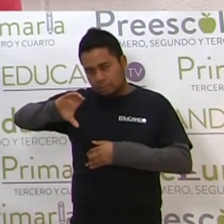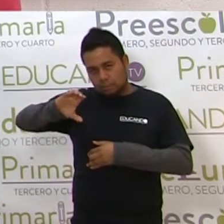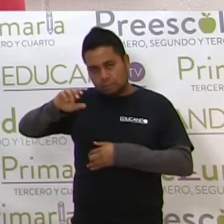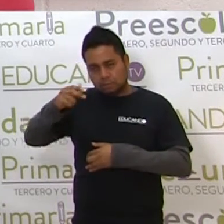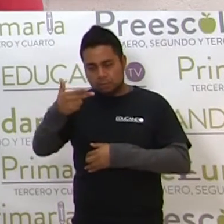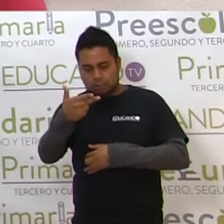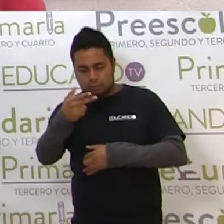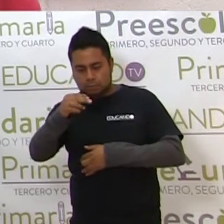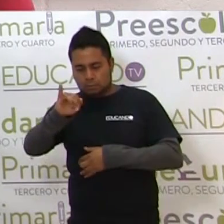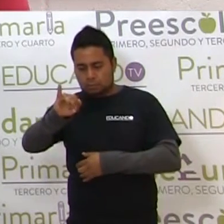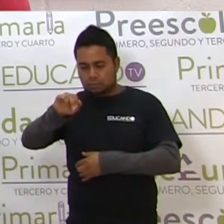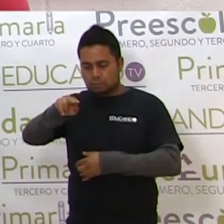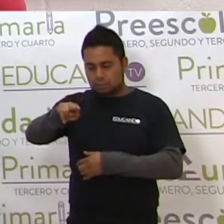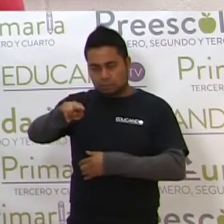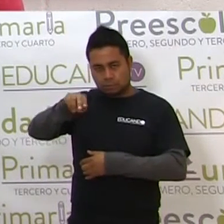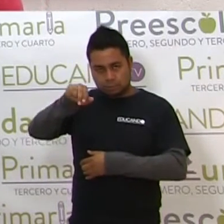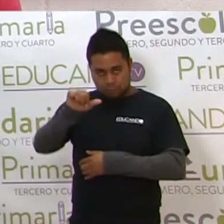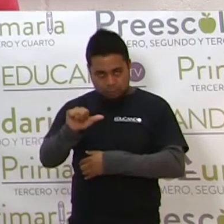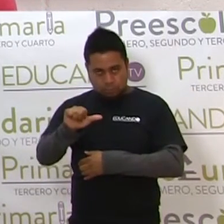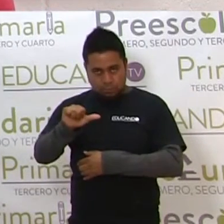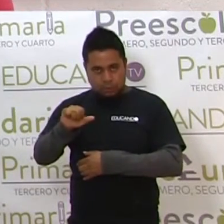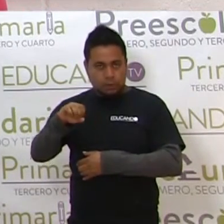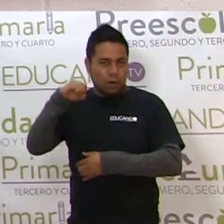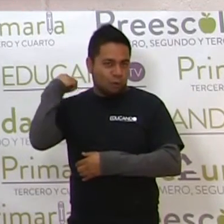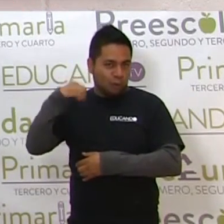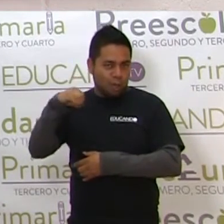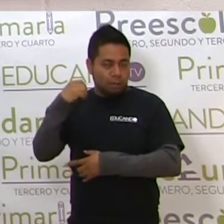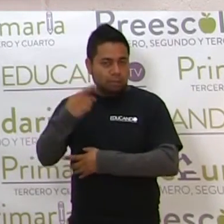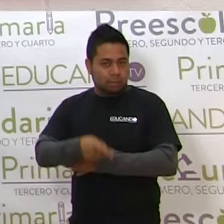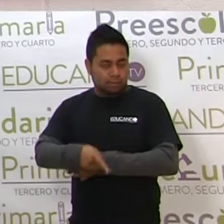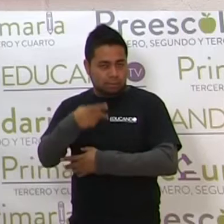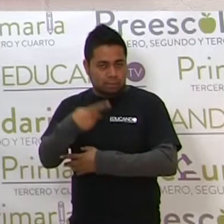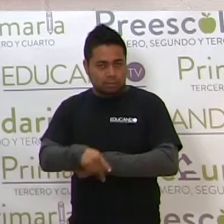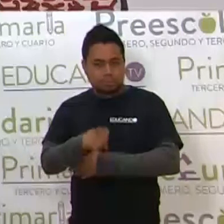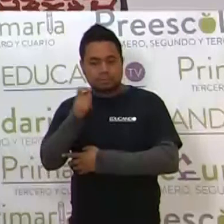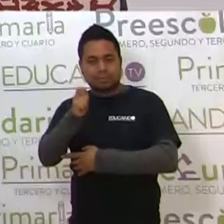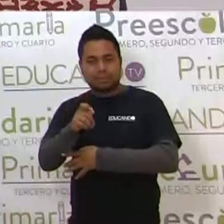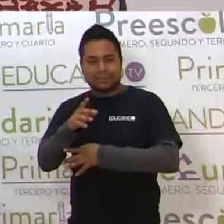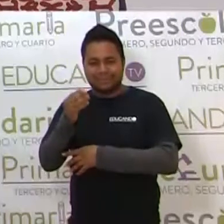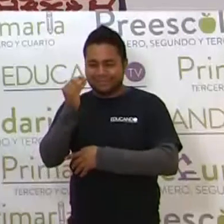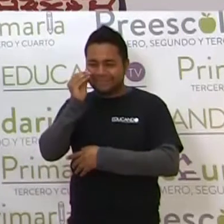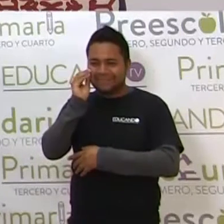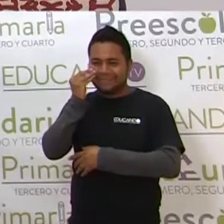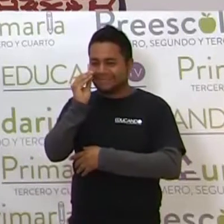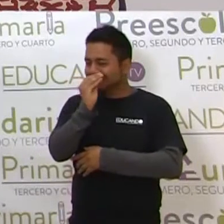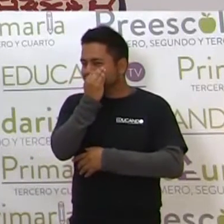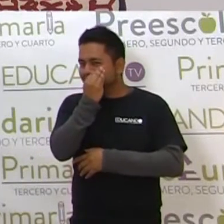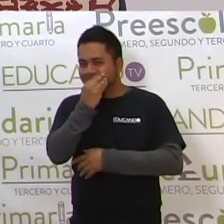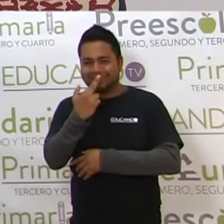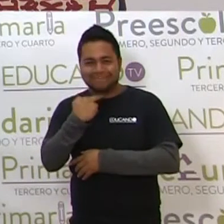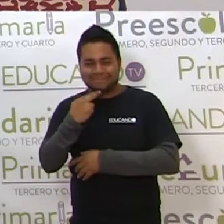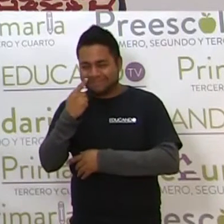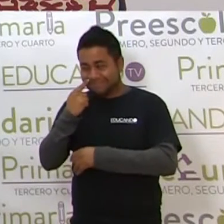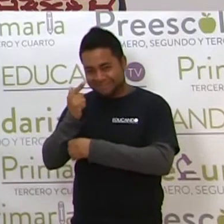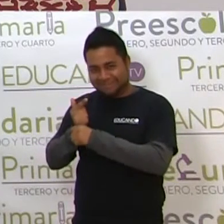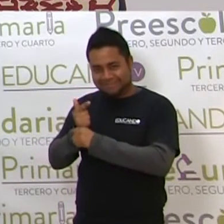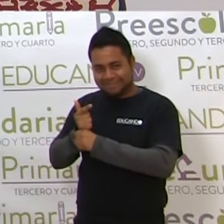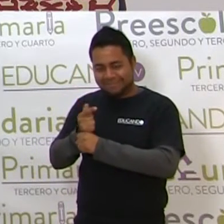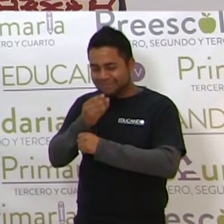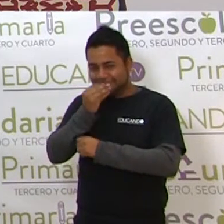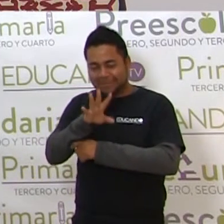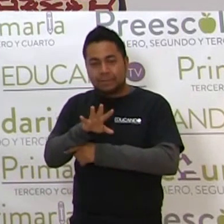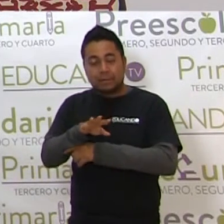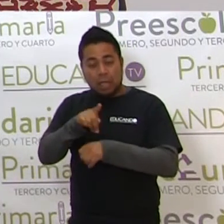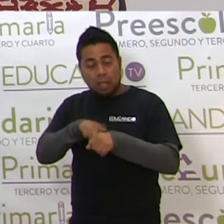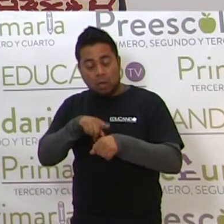hasta le pusieron sus chapitas ya vieron Qué guapa se ve muy bien su traje aquí lo vemos de un solo color